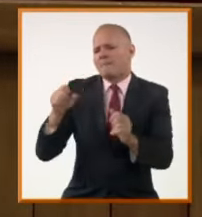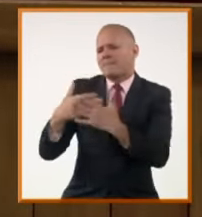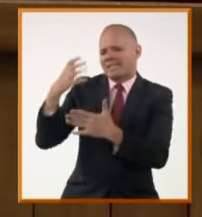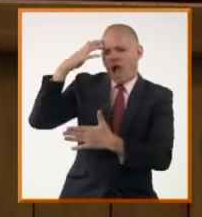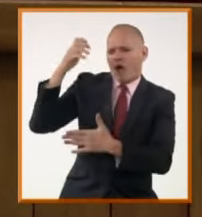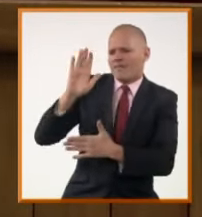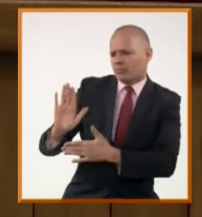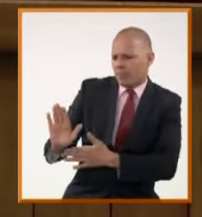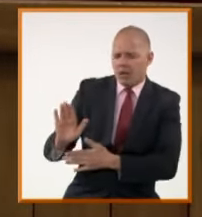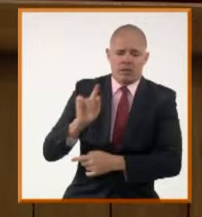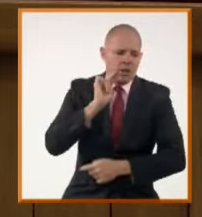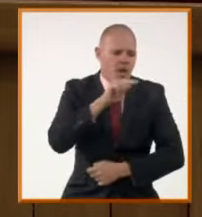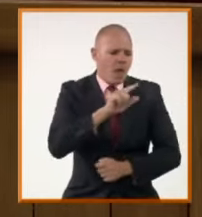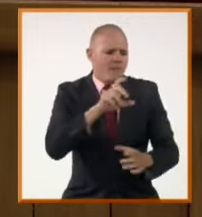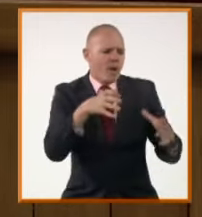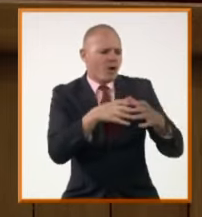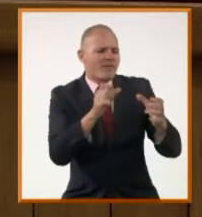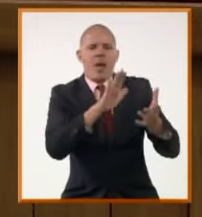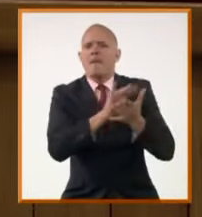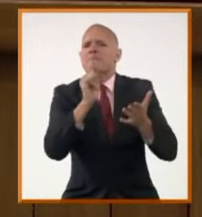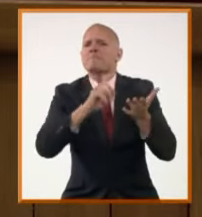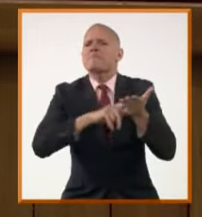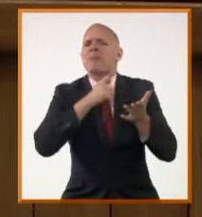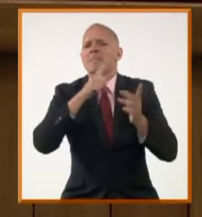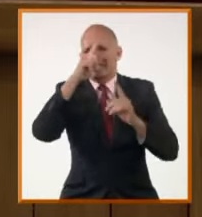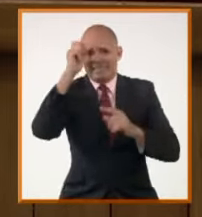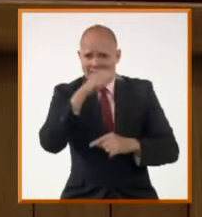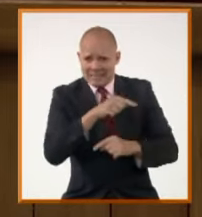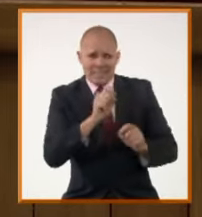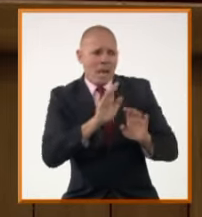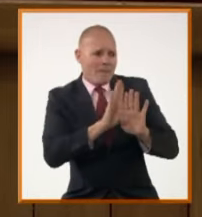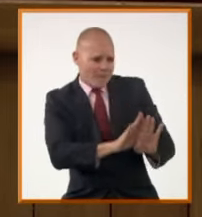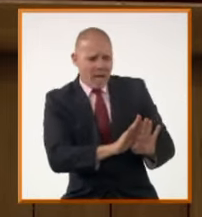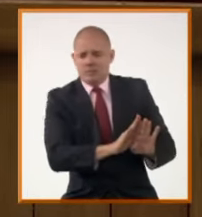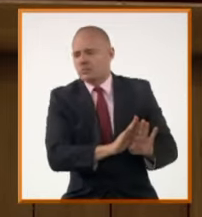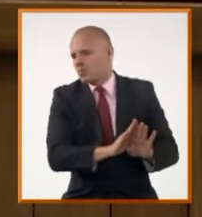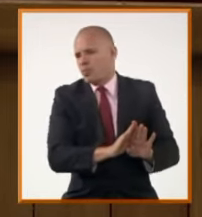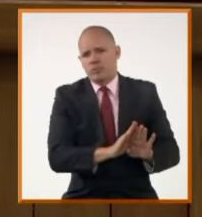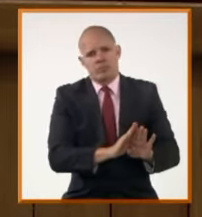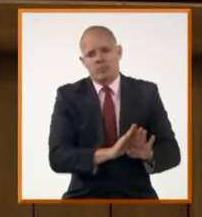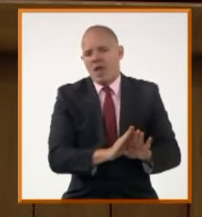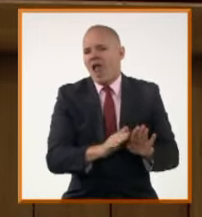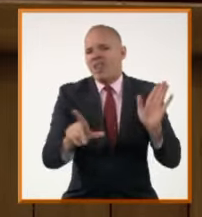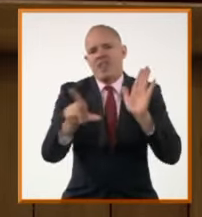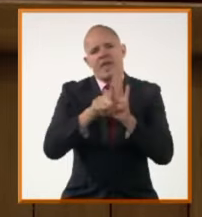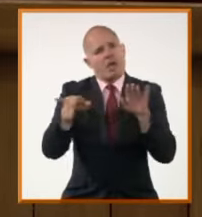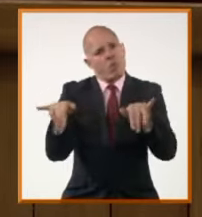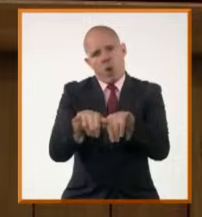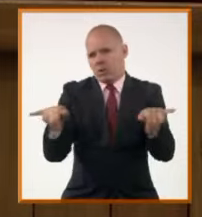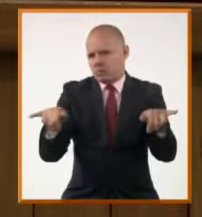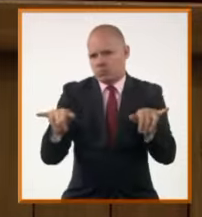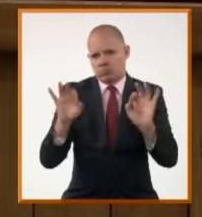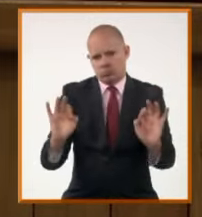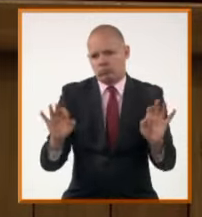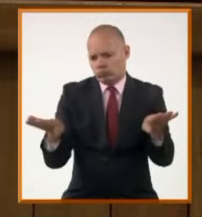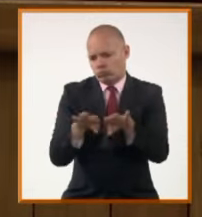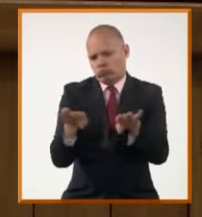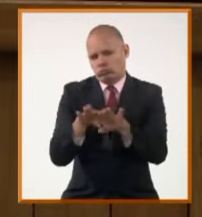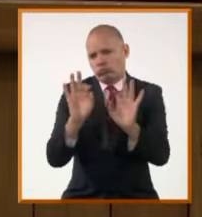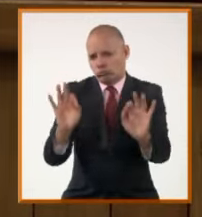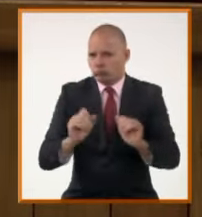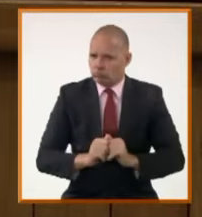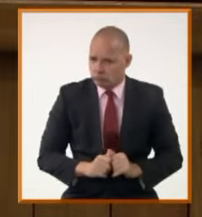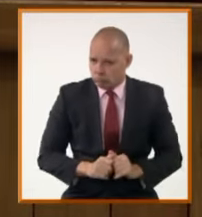conducirá a eliminar el CL, que ya dejó de jugar su papel, que realmente no tiene el